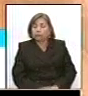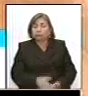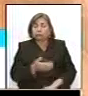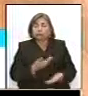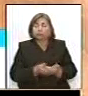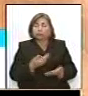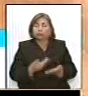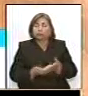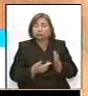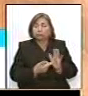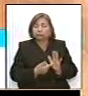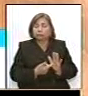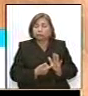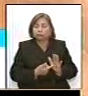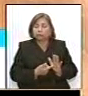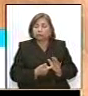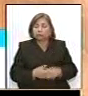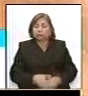por una cuestión